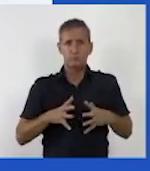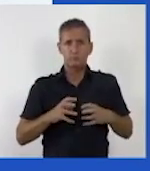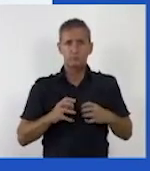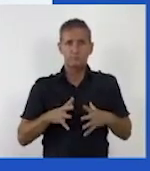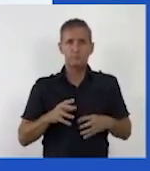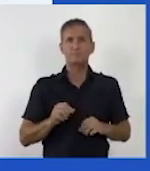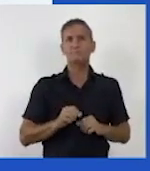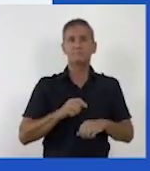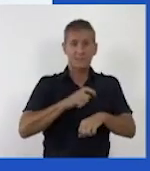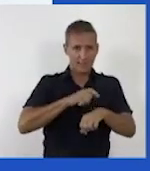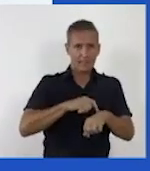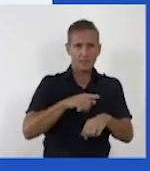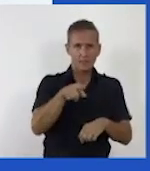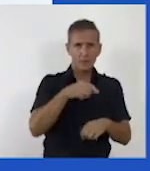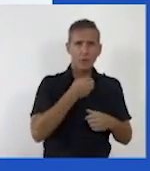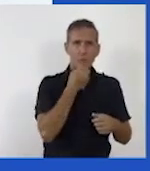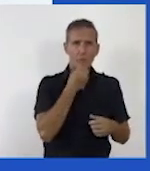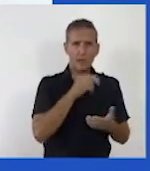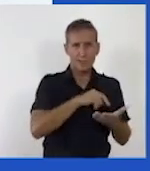para que la copien